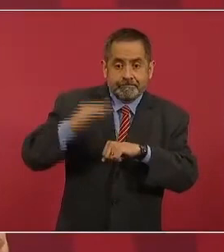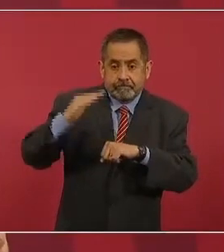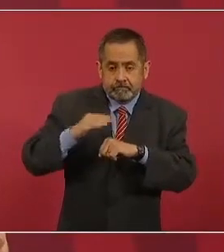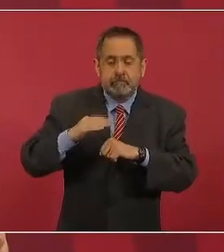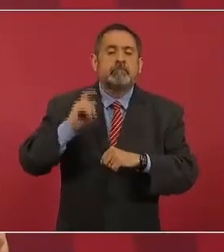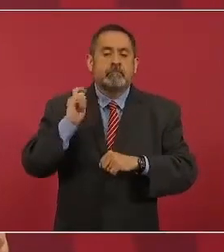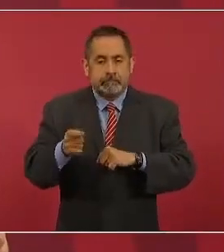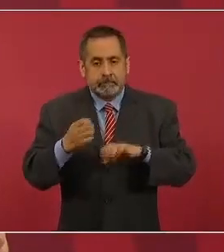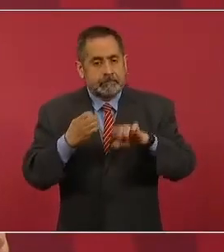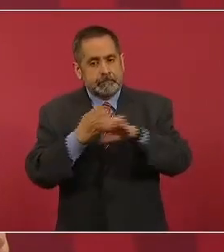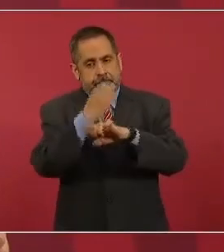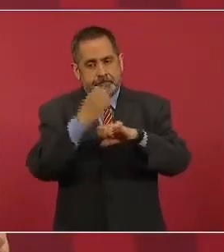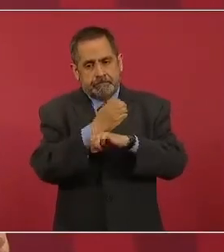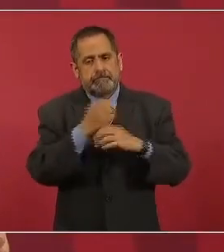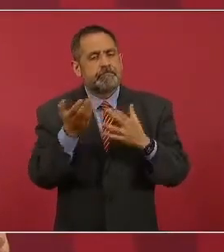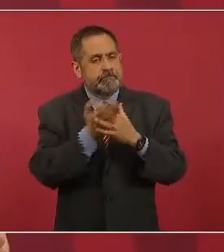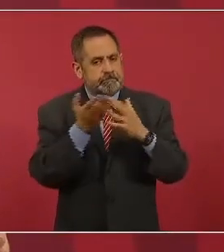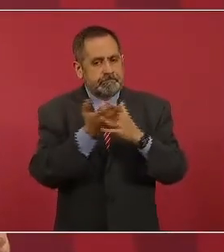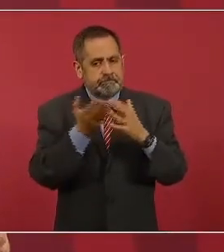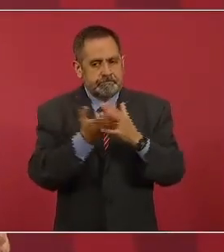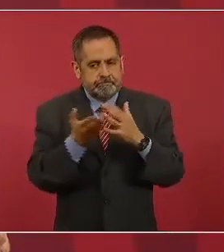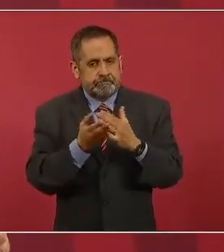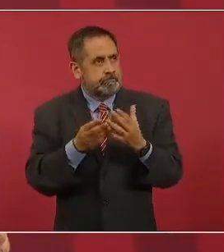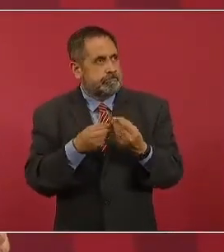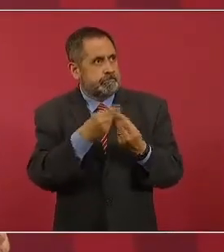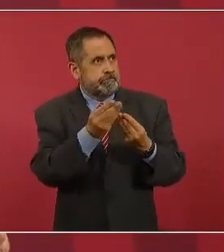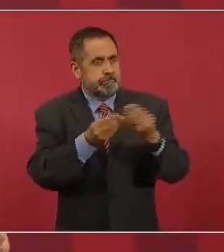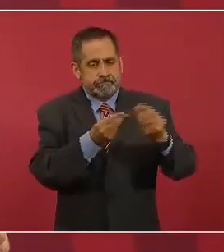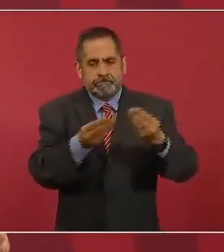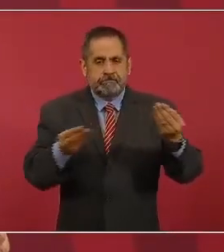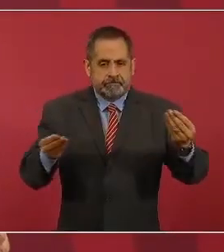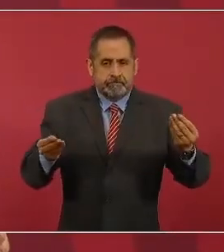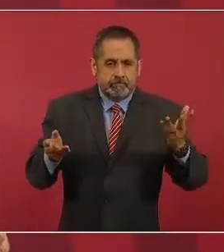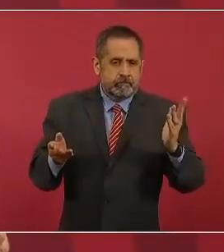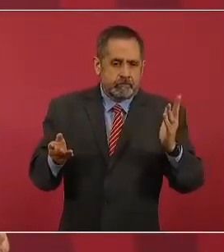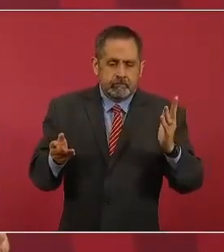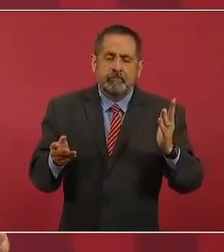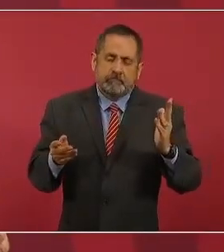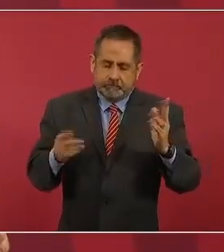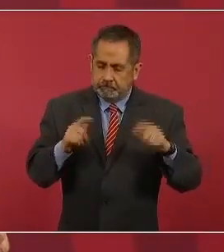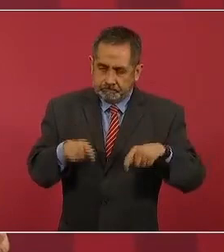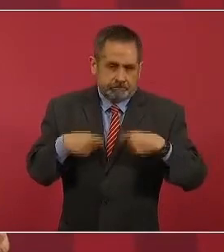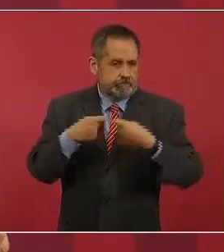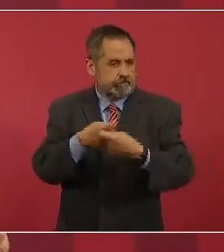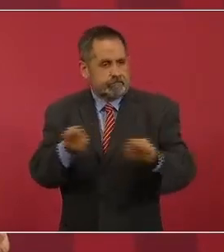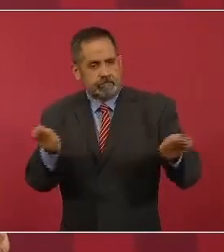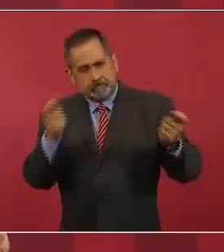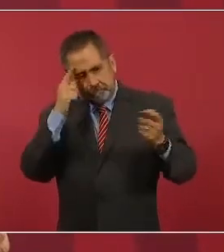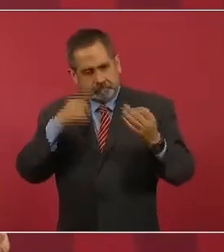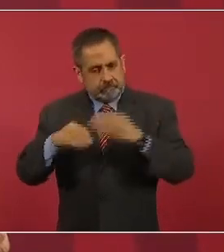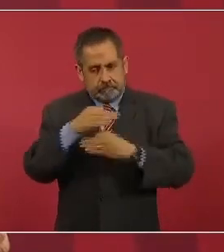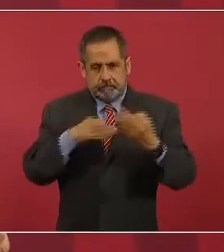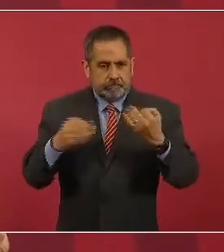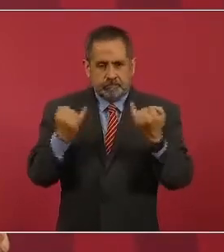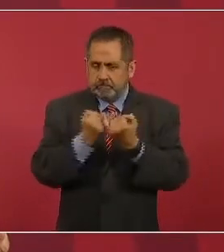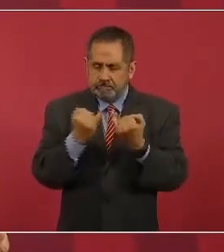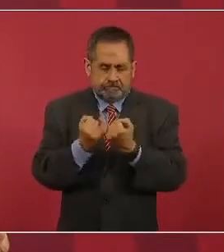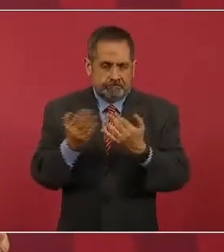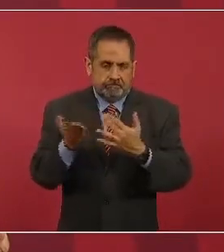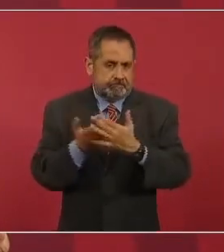aprobada y es mayor el precio, si hay un excedente, se